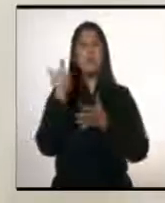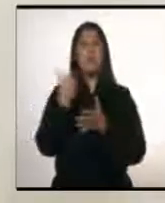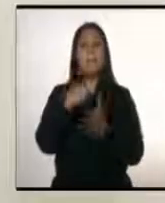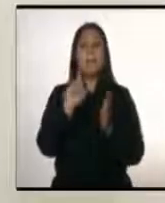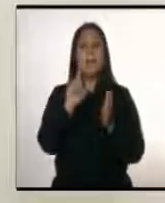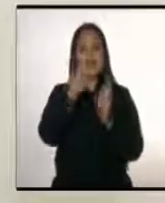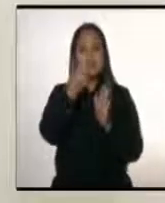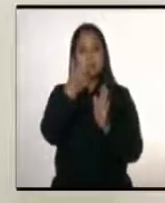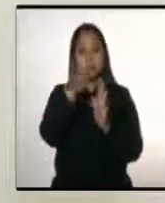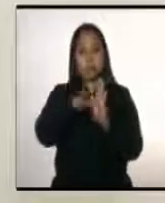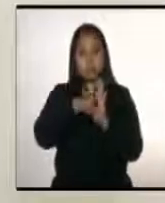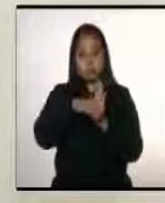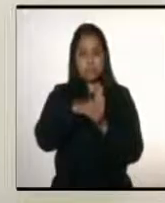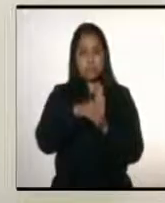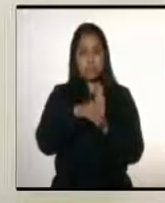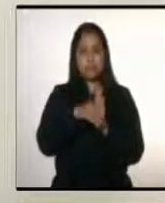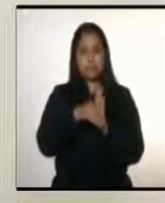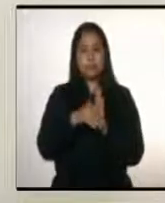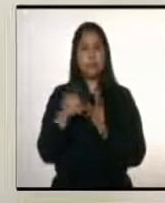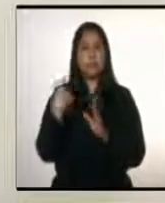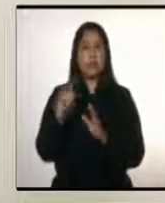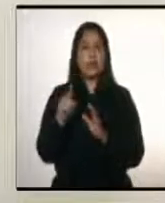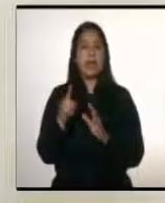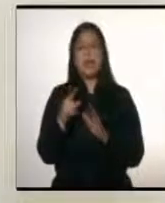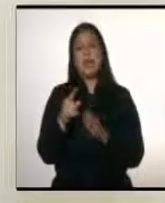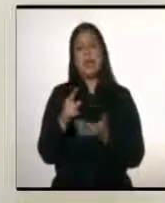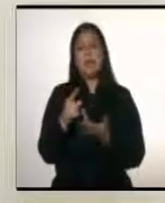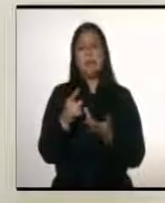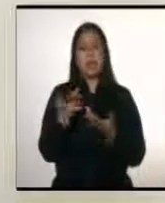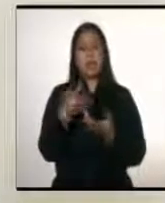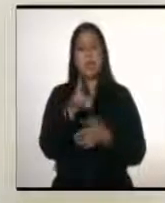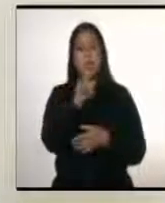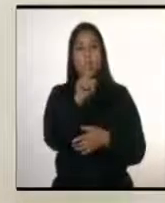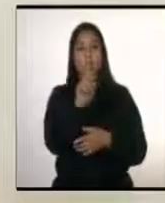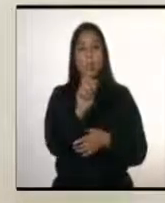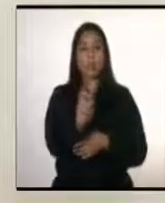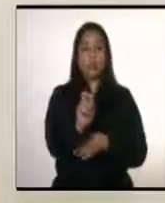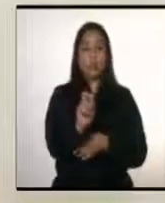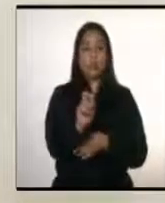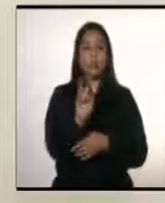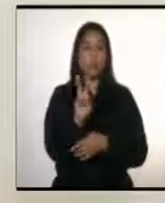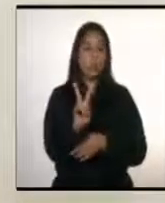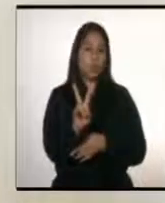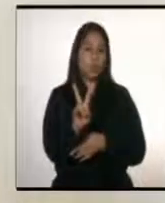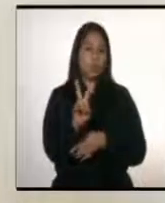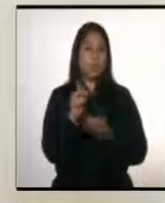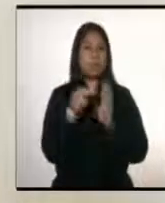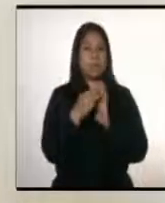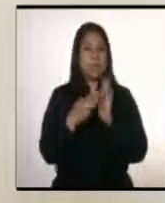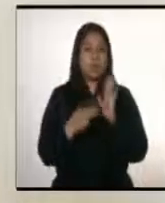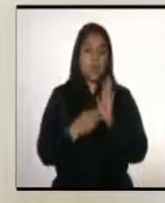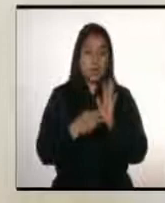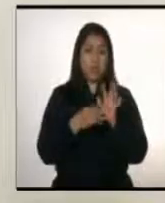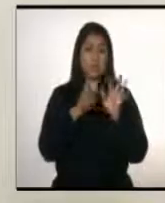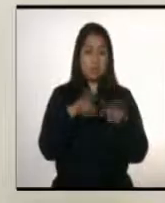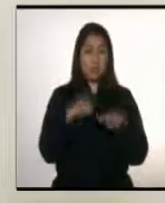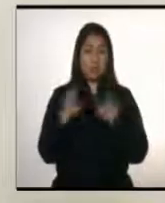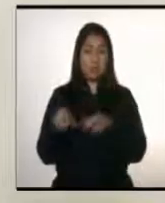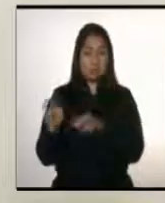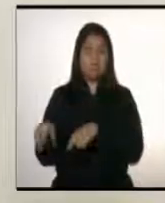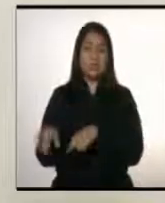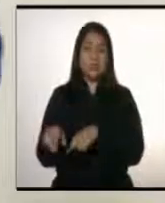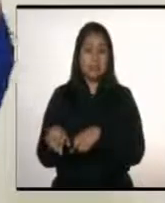estamos pagando prácticamente a 1.2 millones de personas más